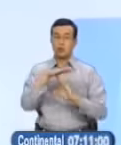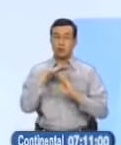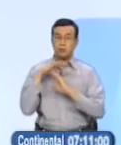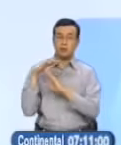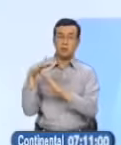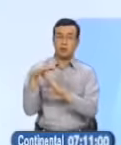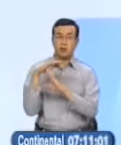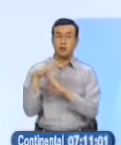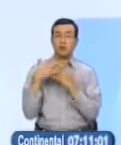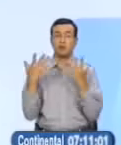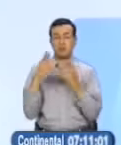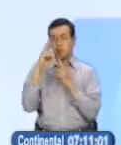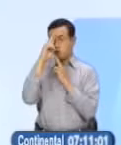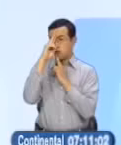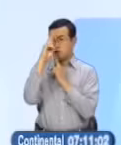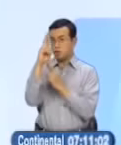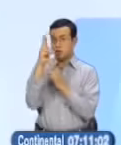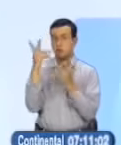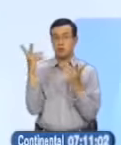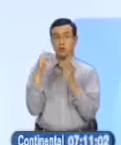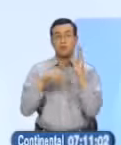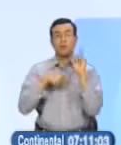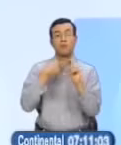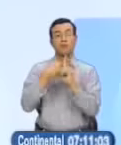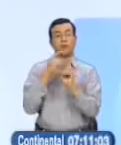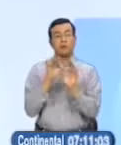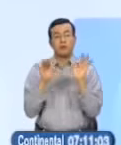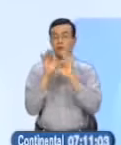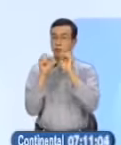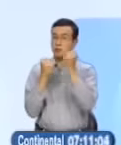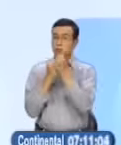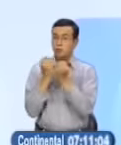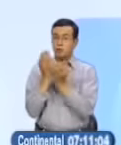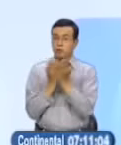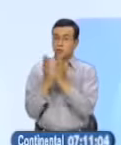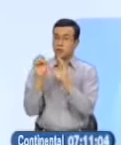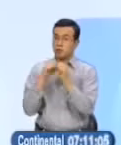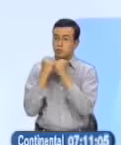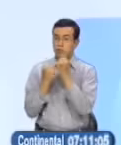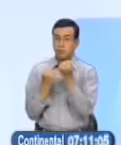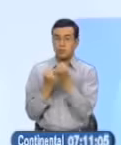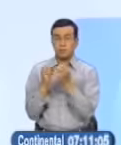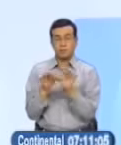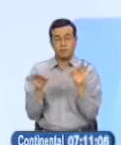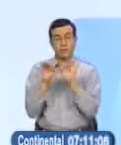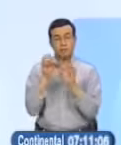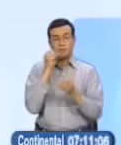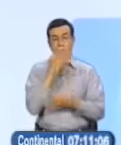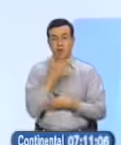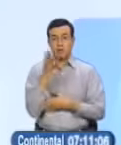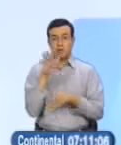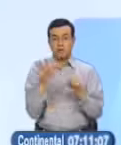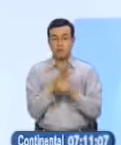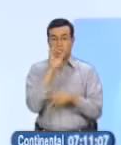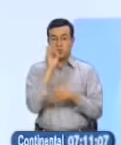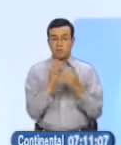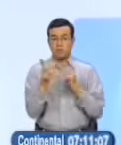sea basada en el respeto, pero además desde el apoyo de los servicios sociales. Es importante señalar que de ese total de